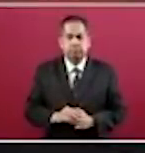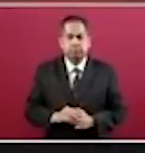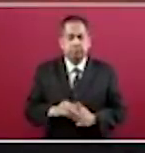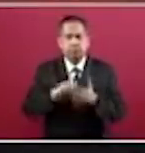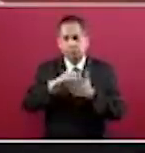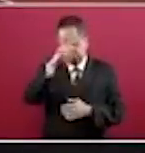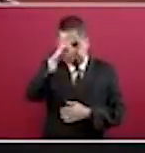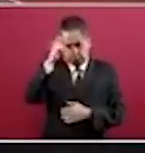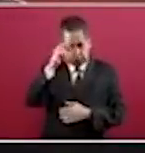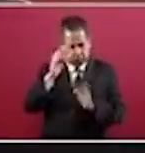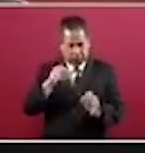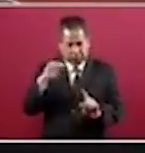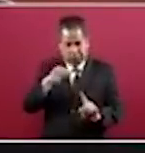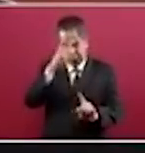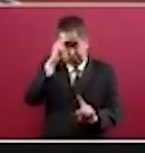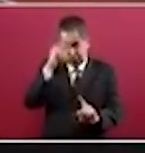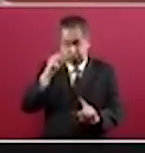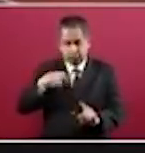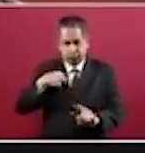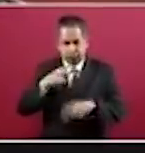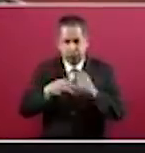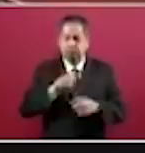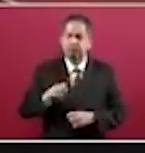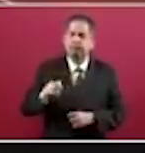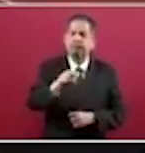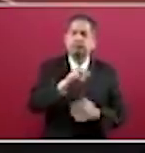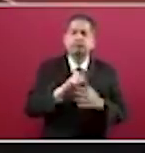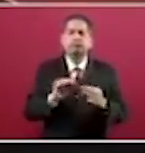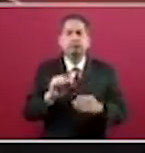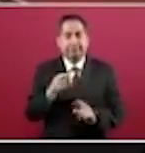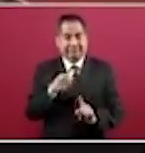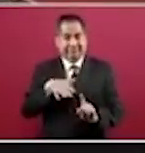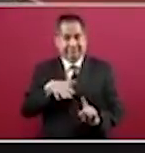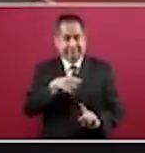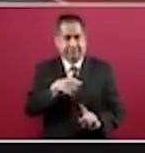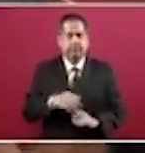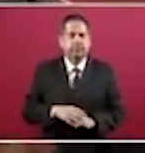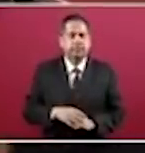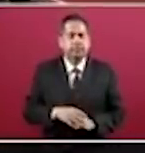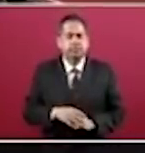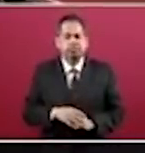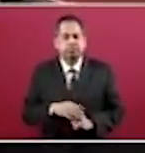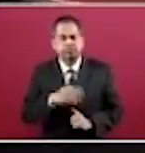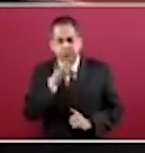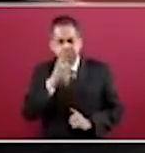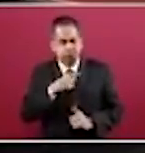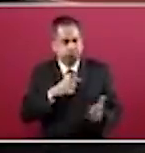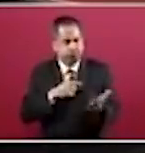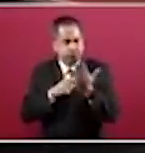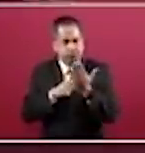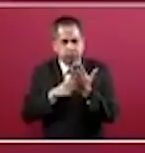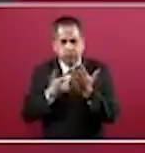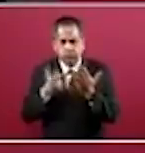en Nayarit para ser preciso, en una gira que tuve recientemente, me